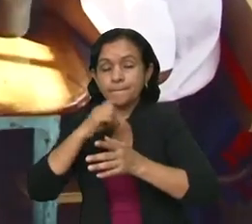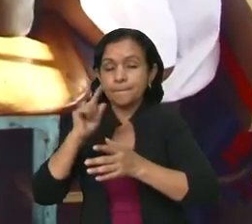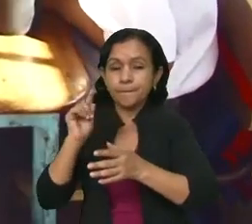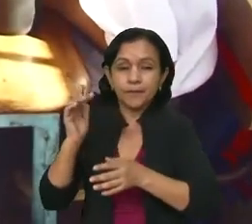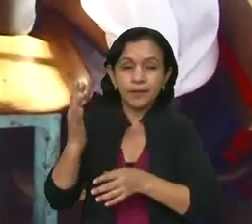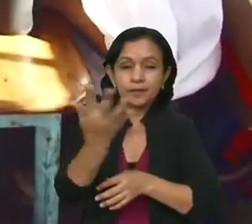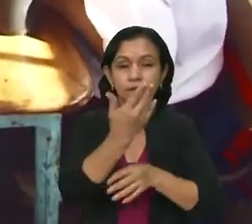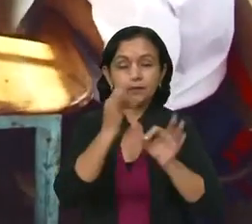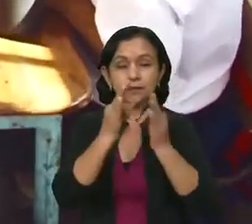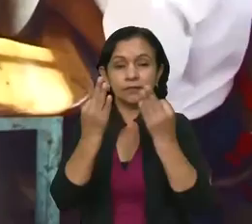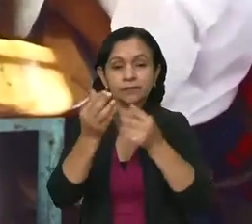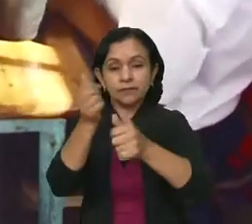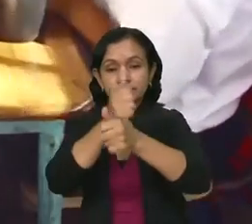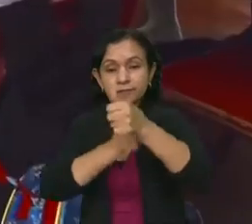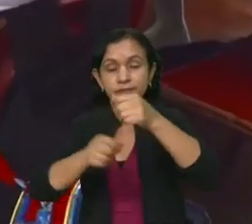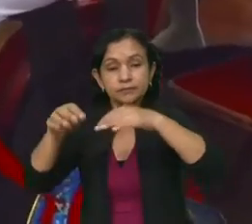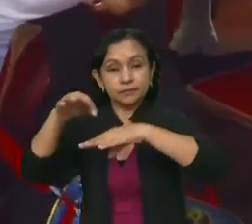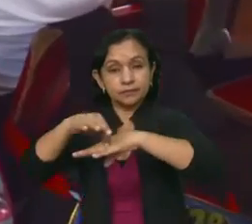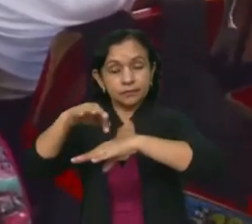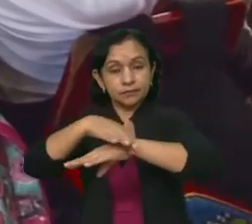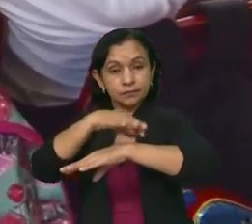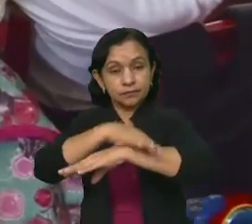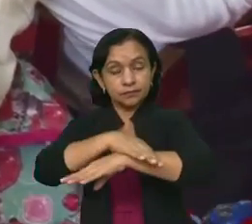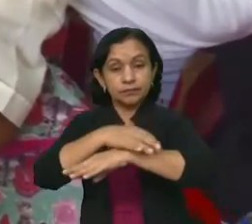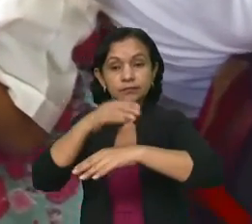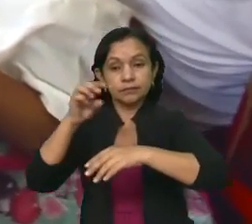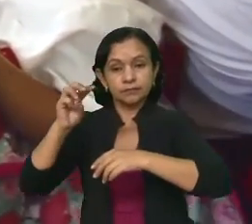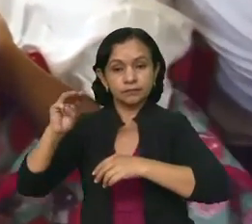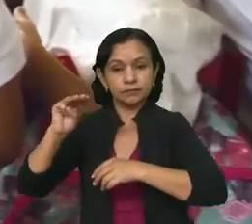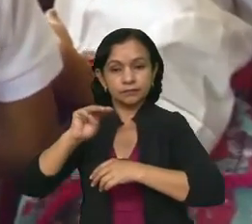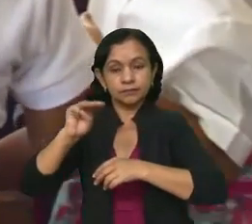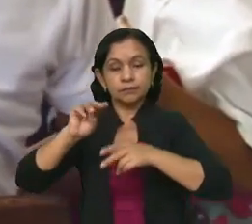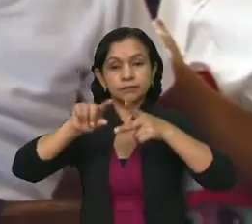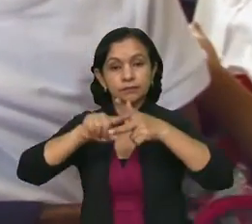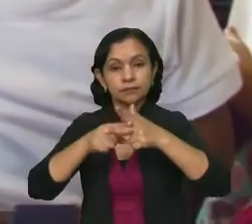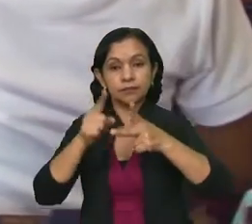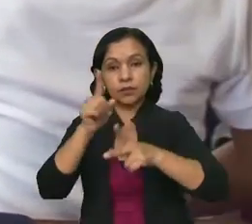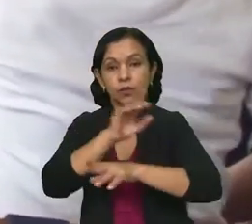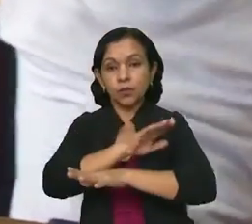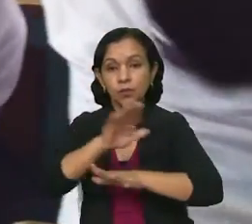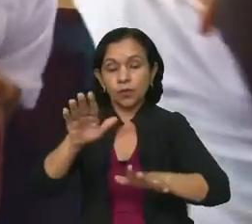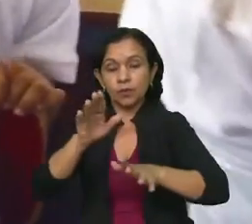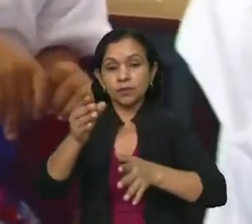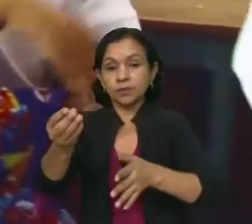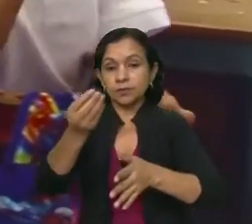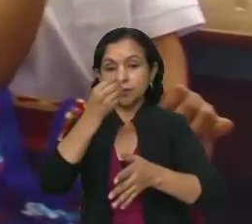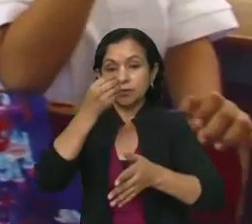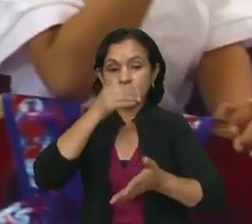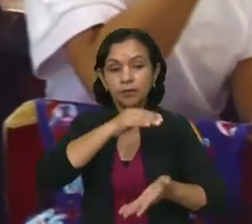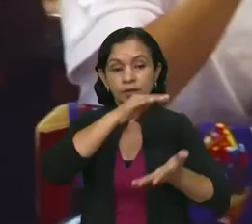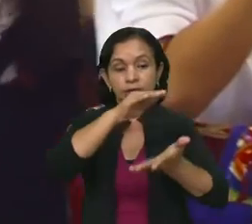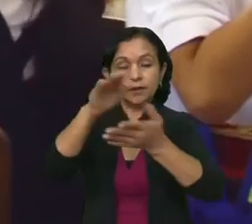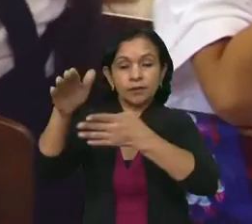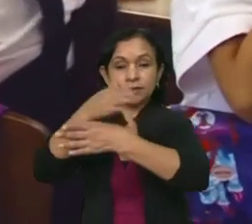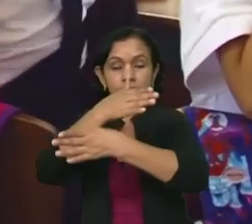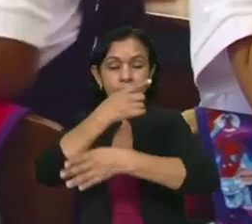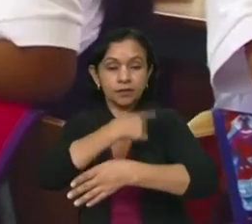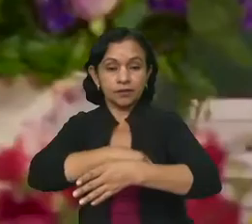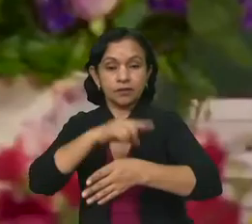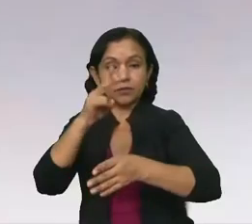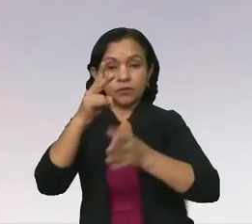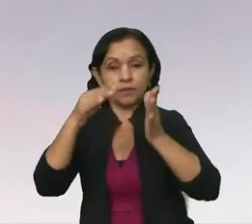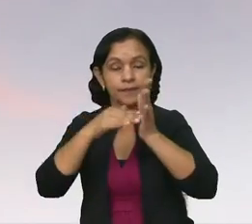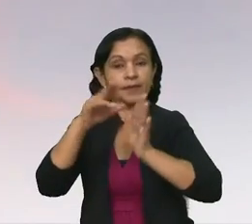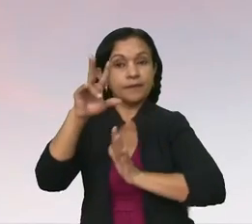La vicepresidenta Rosario Murillo destacó que este martes se está iniciando la última distribución de la merienda escolar de este